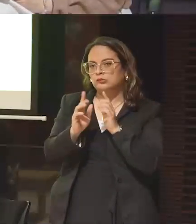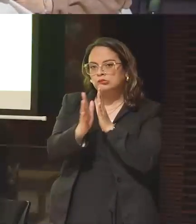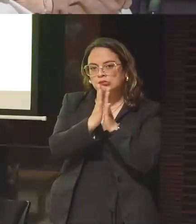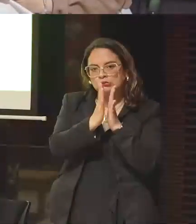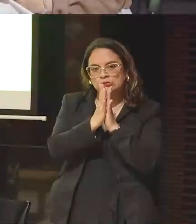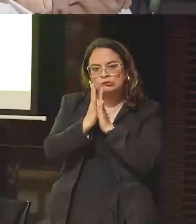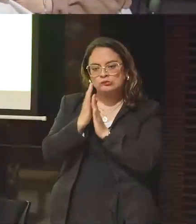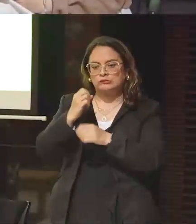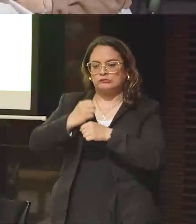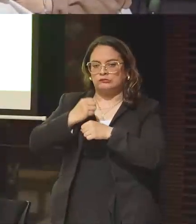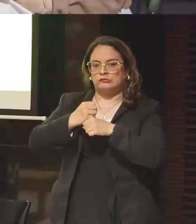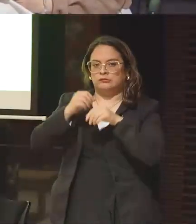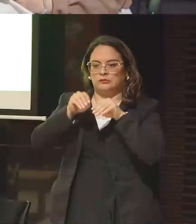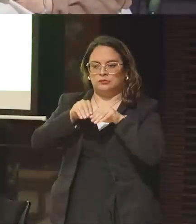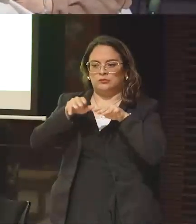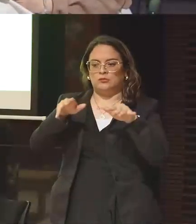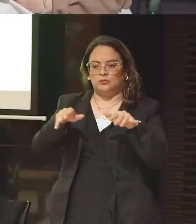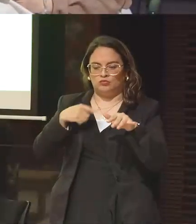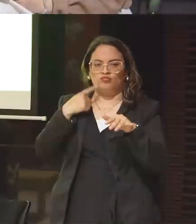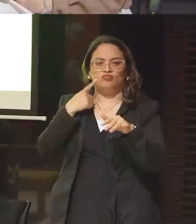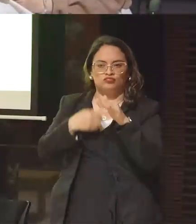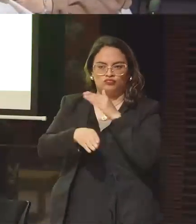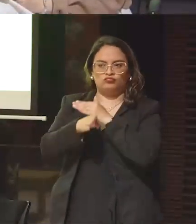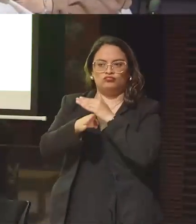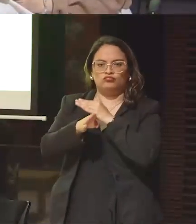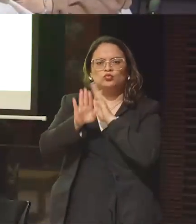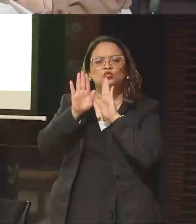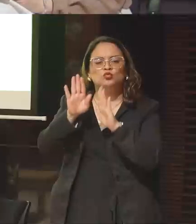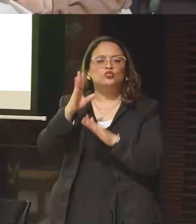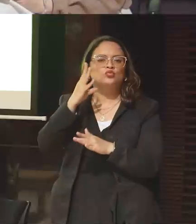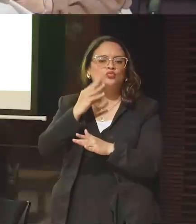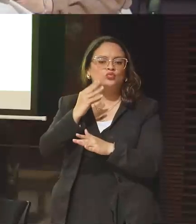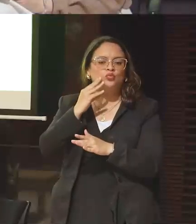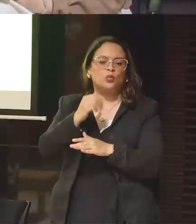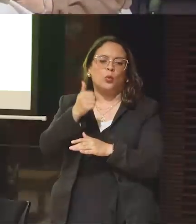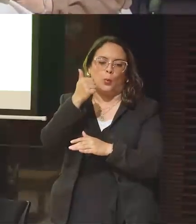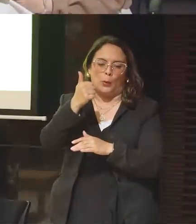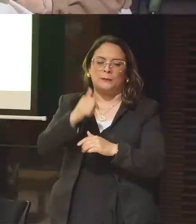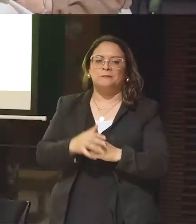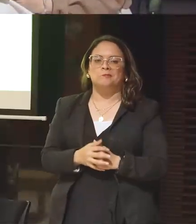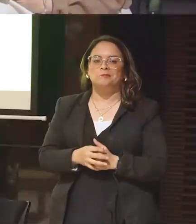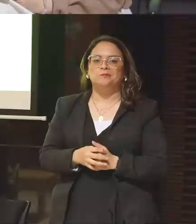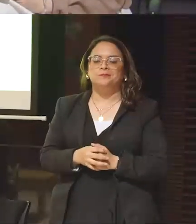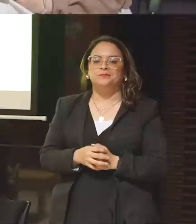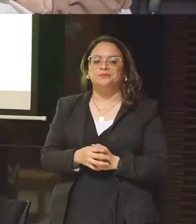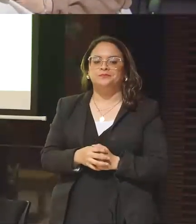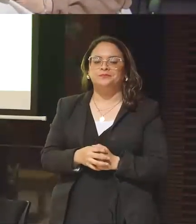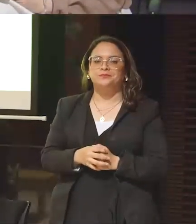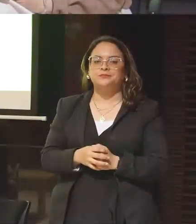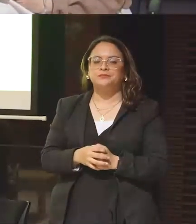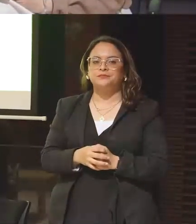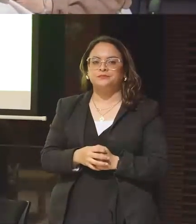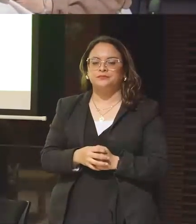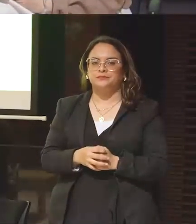del trabajo público vamos a abordar con unas experiencias muy interesantes sin duda.